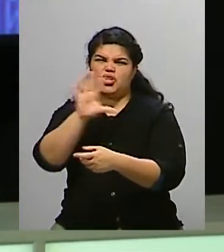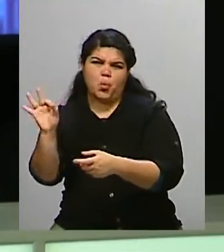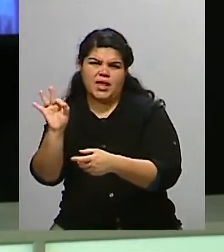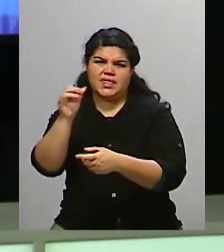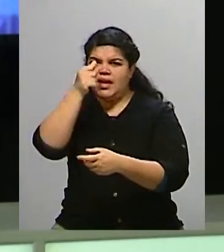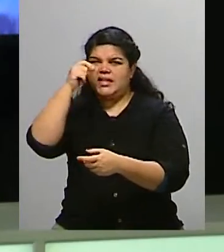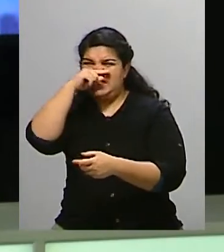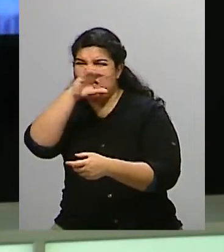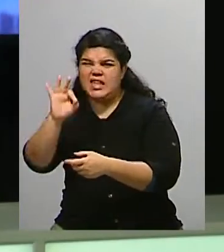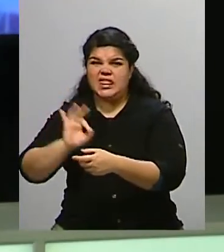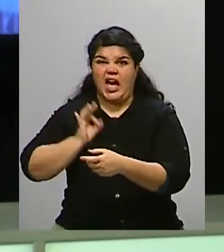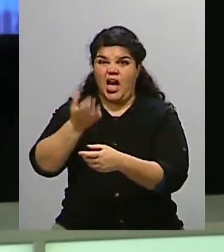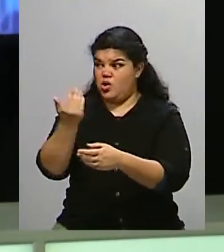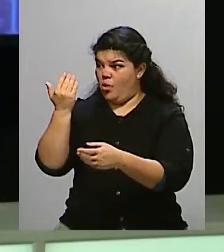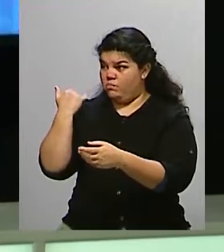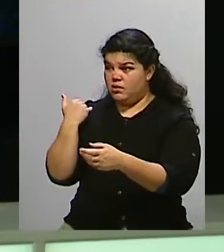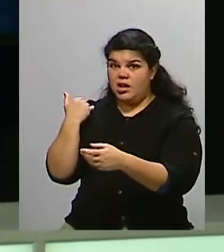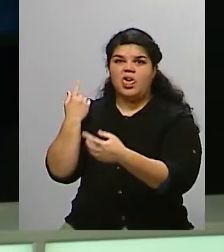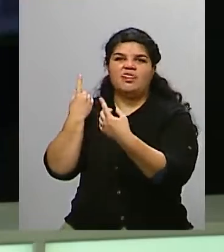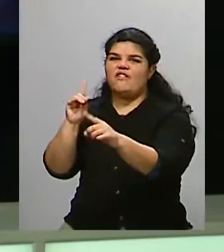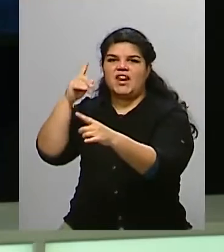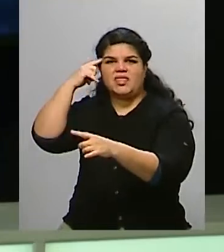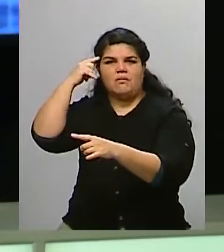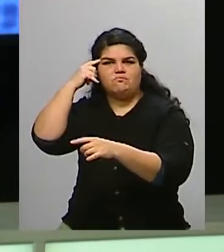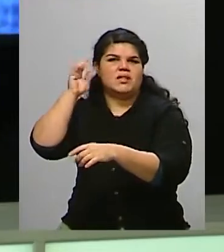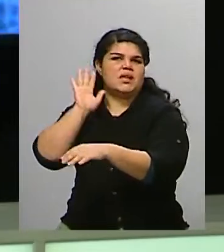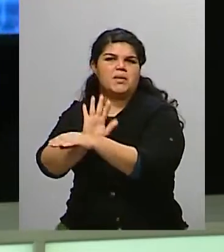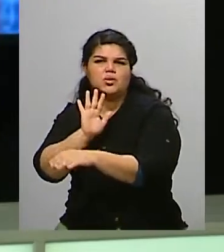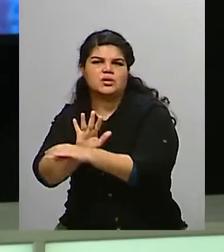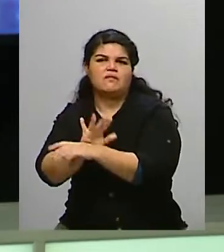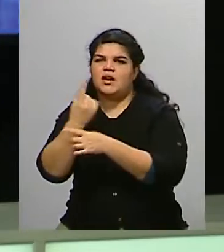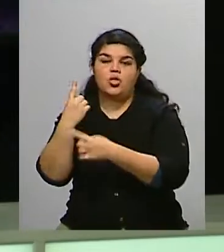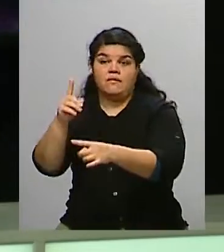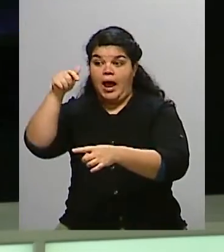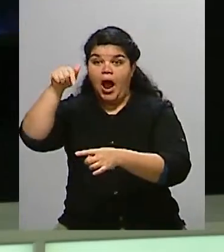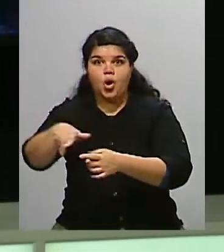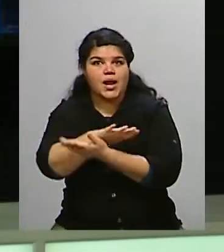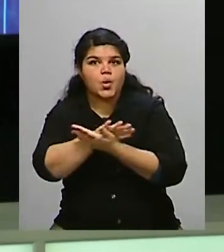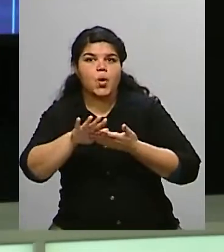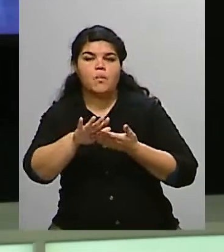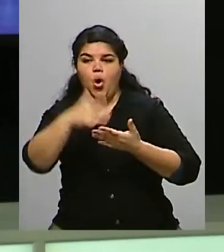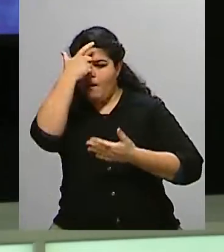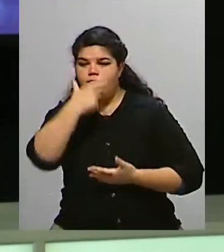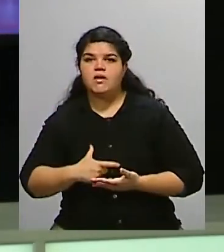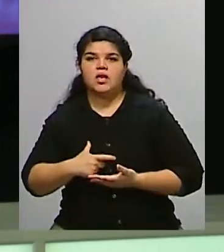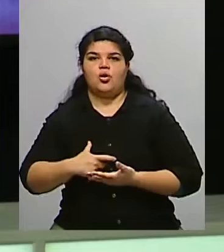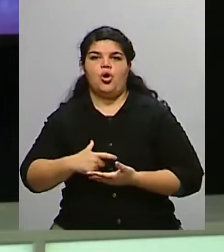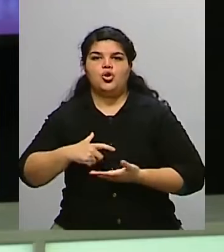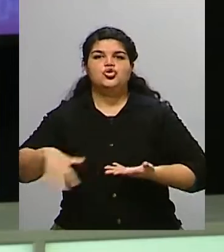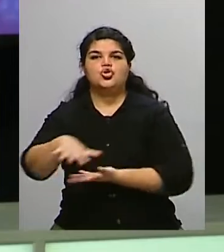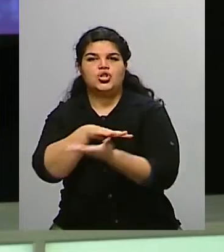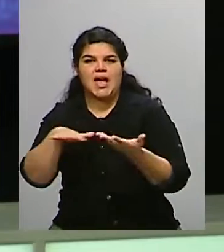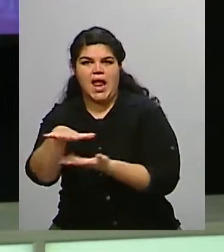atrás, y bueno, la economía viene a aportar en su conocimiento y su saber, teóricamente en definición, a tomar mejores